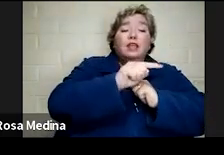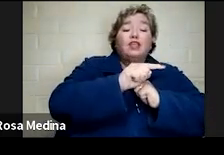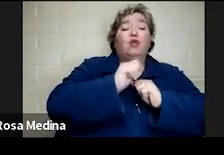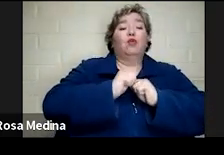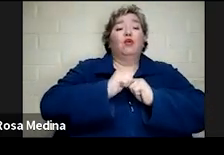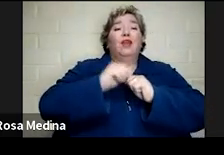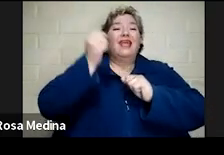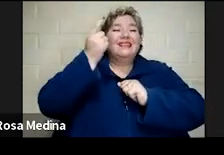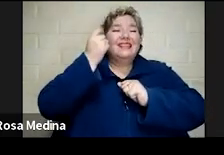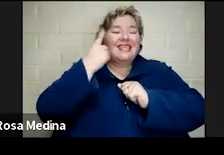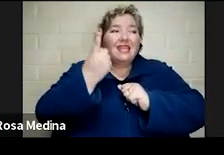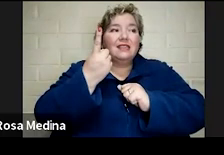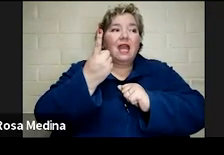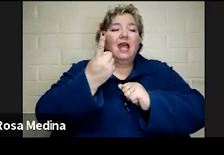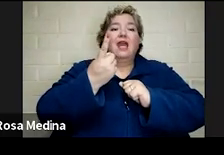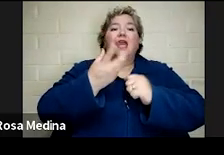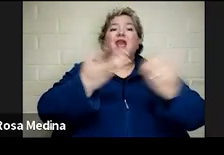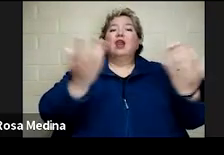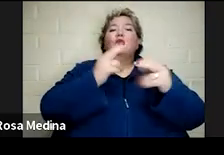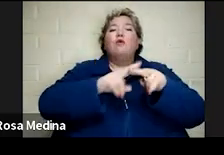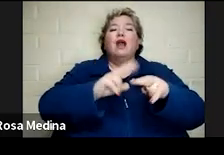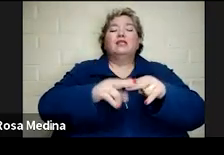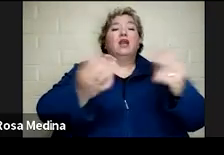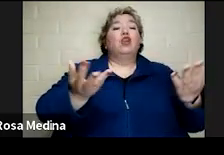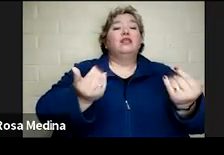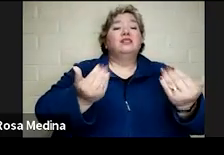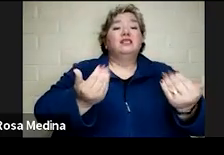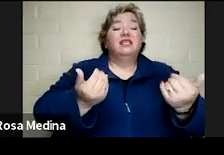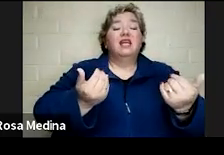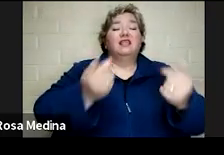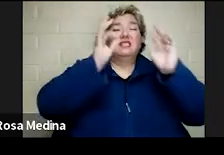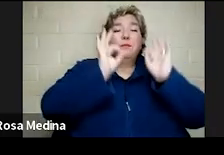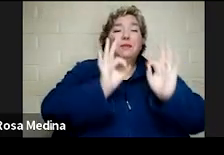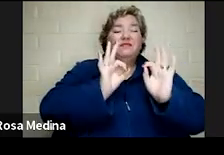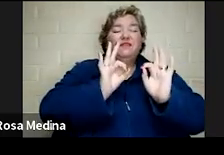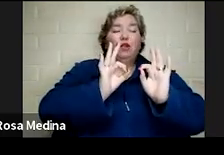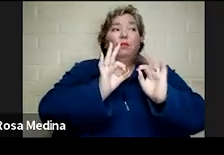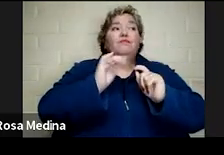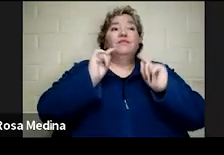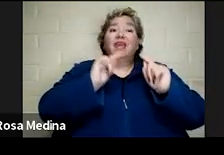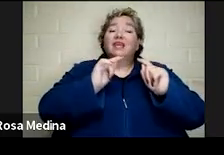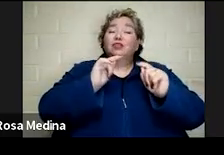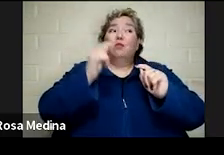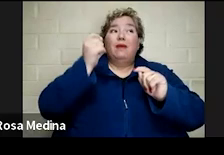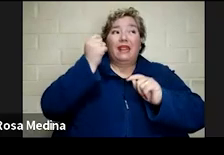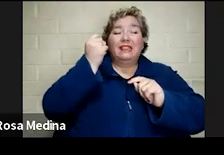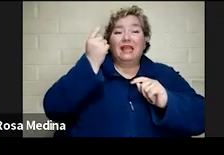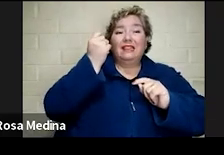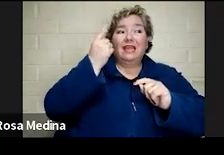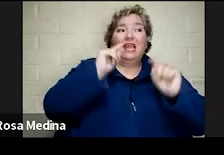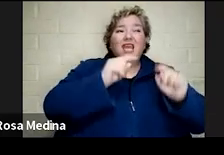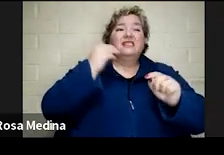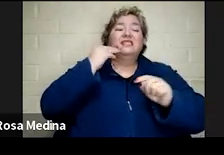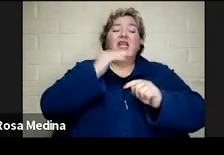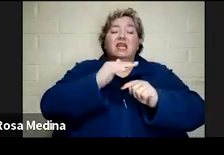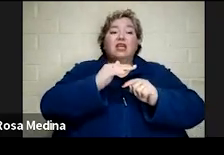el comportamiento y las necesidades que tenga ese niño en específico. Entonces van a entender cómo a ese niño puntual